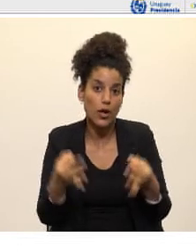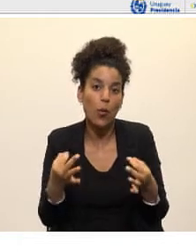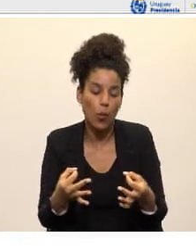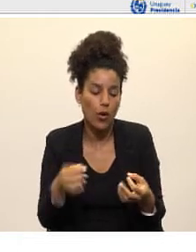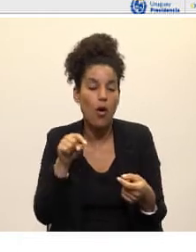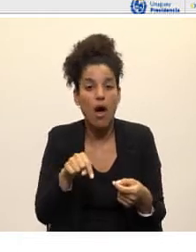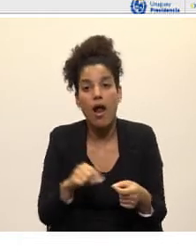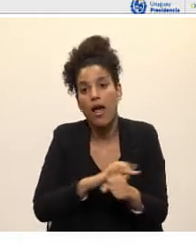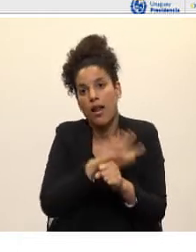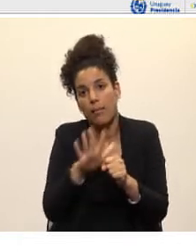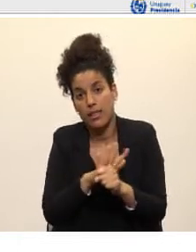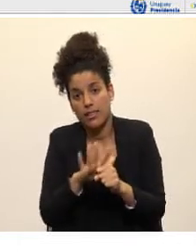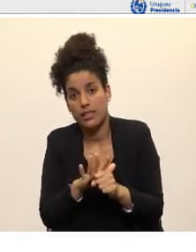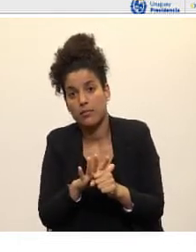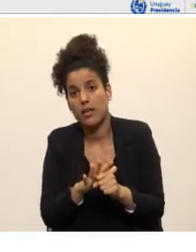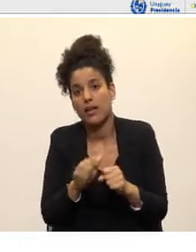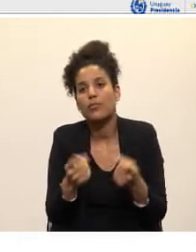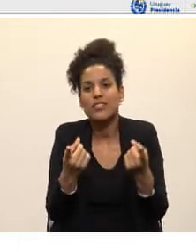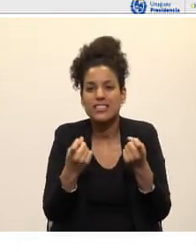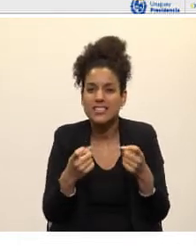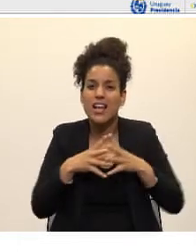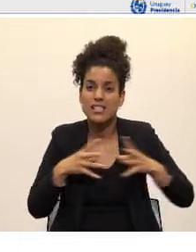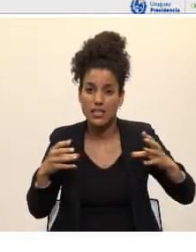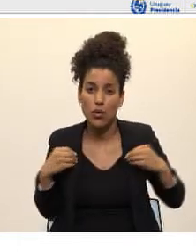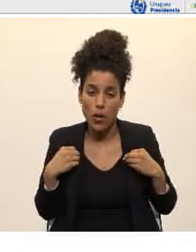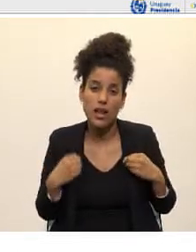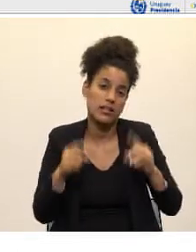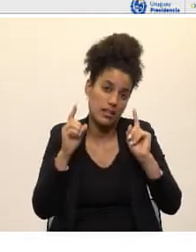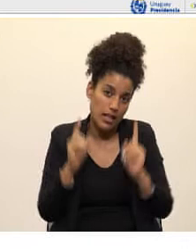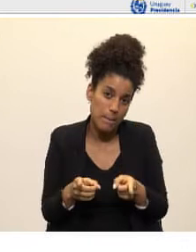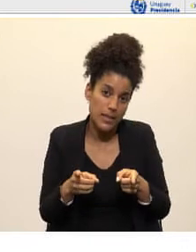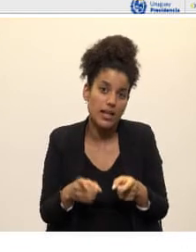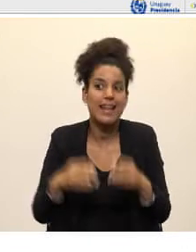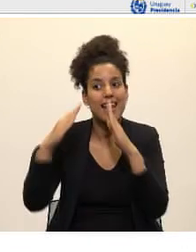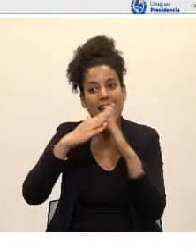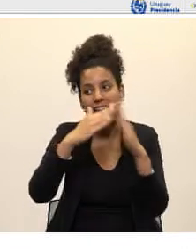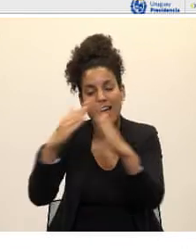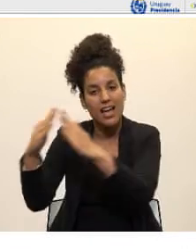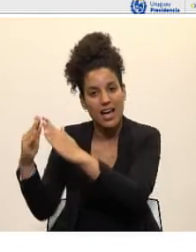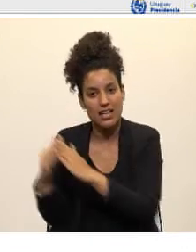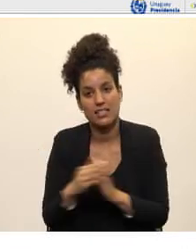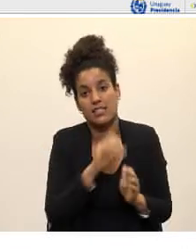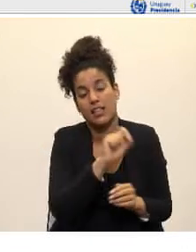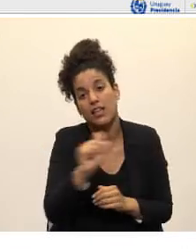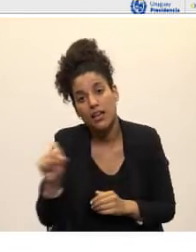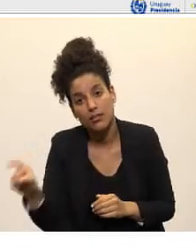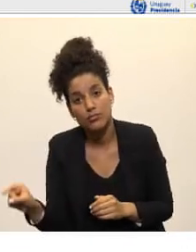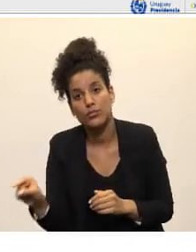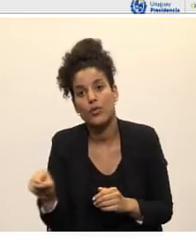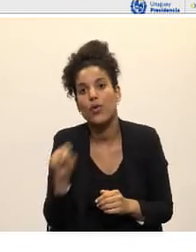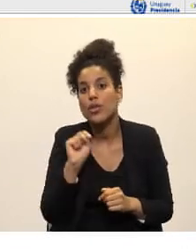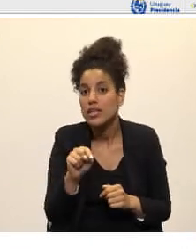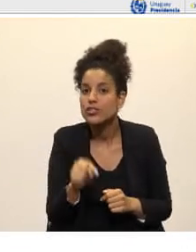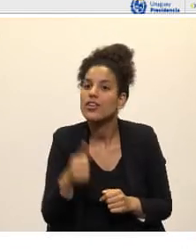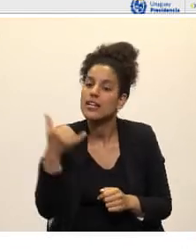no solo como necesidad en las escuelas, sino también en los hogares, es algo que debe estar resuelto,